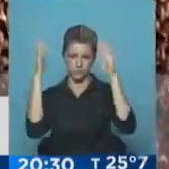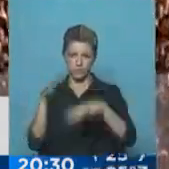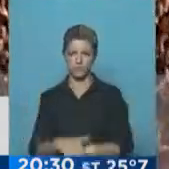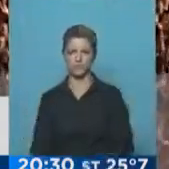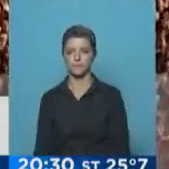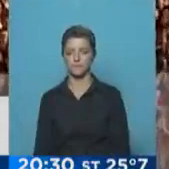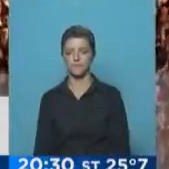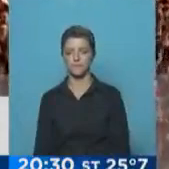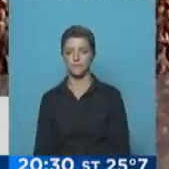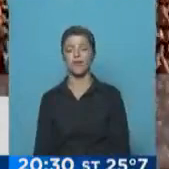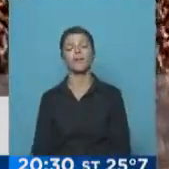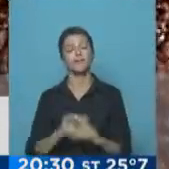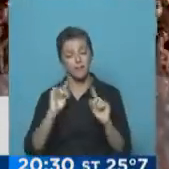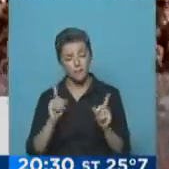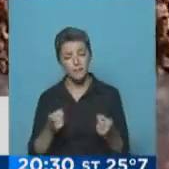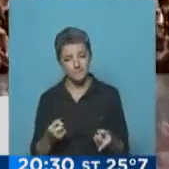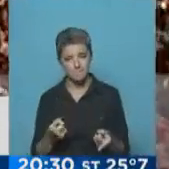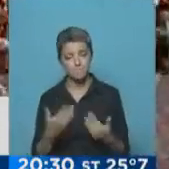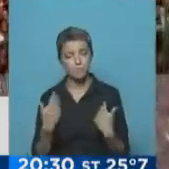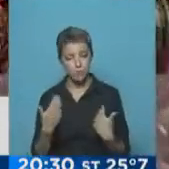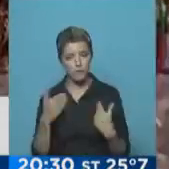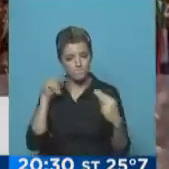Podemos mirar también,